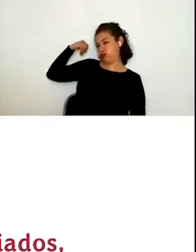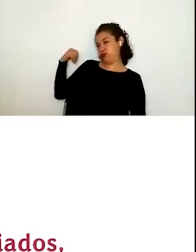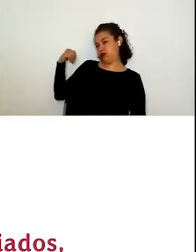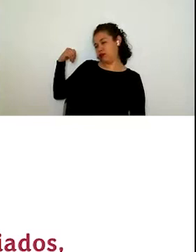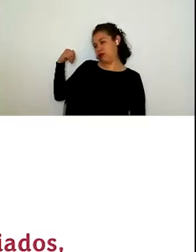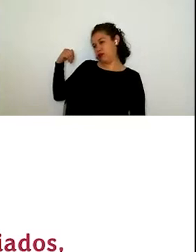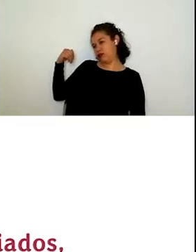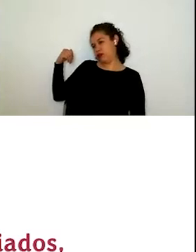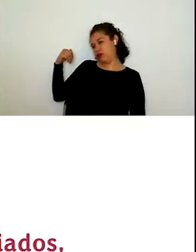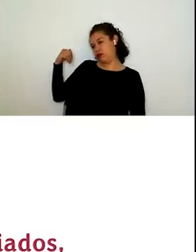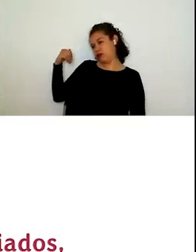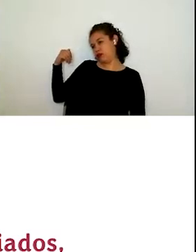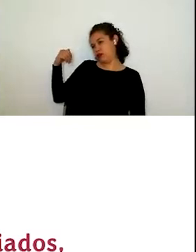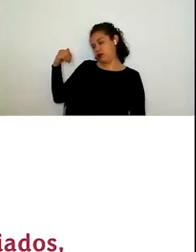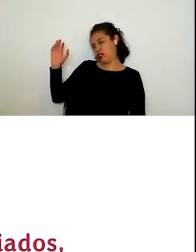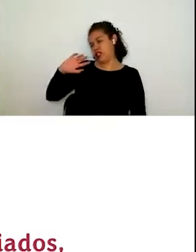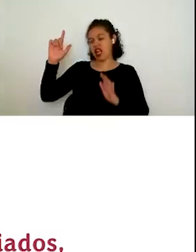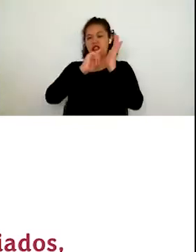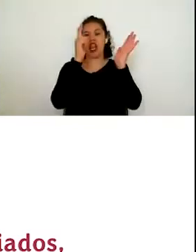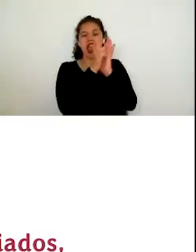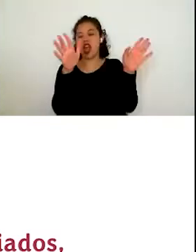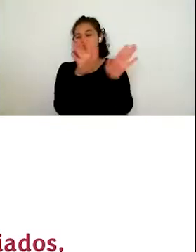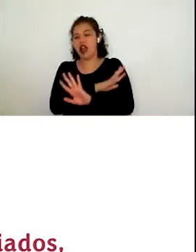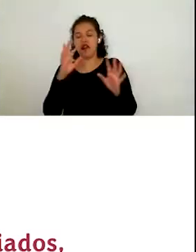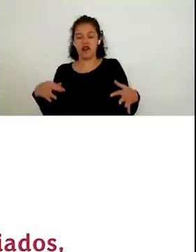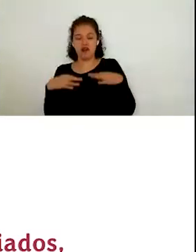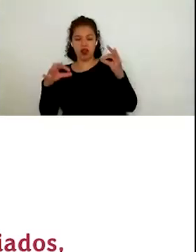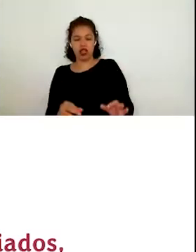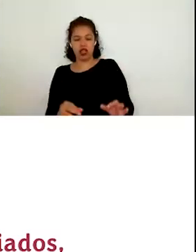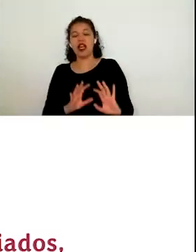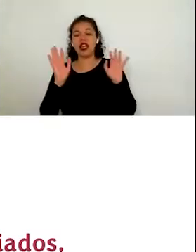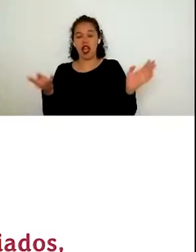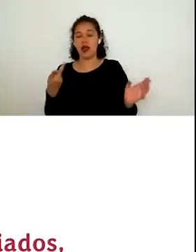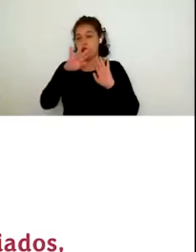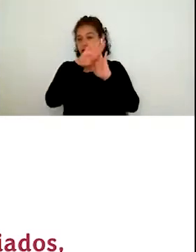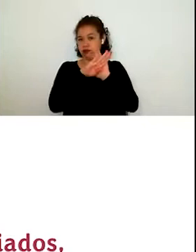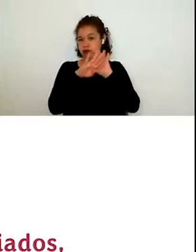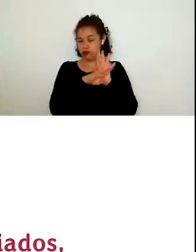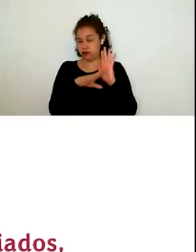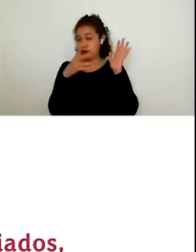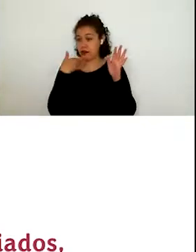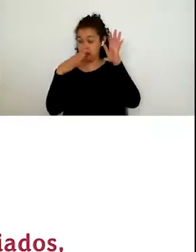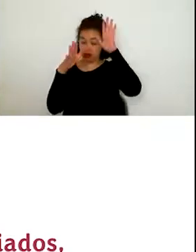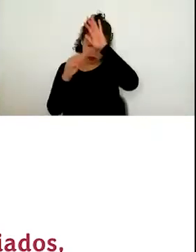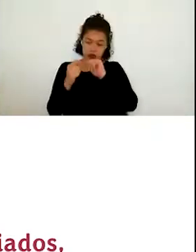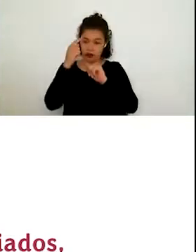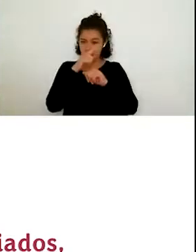fueron conformadas conforme a otras leyes y a lo mejor los estatutos no están acordes a la vida actual de las instituciones